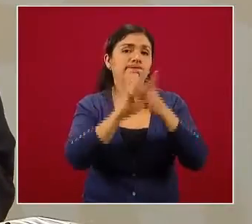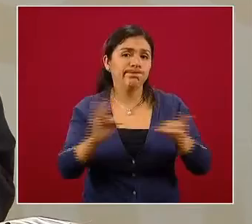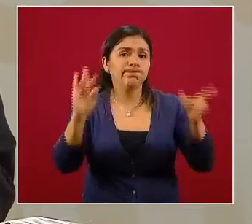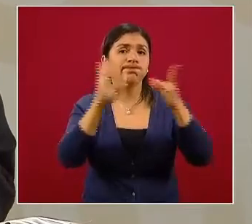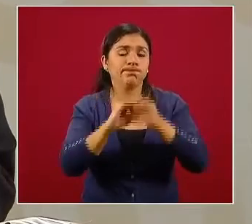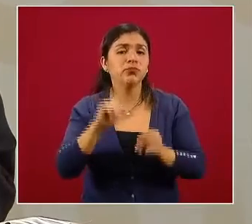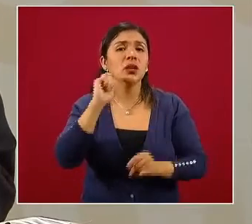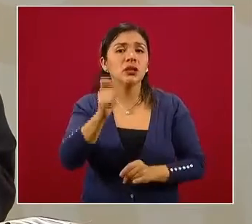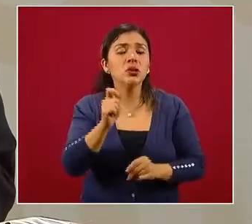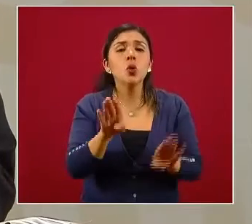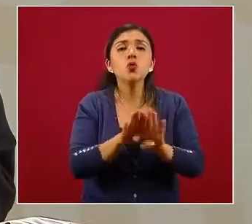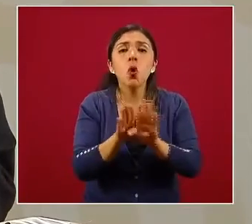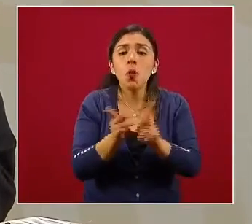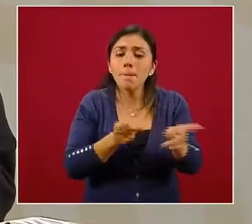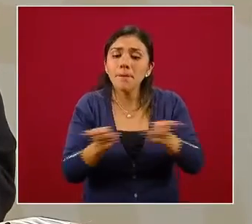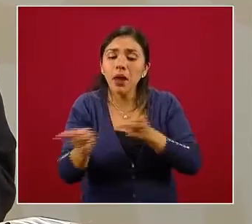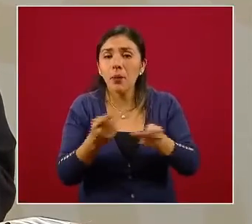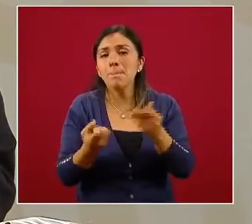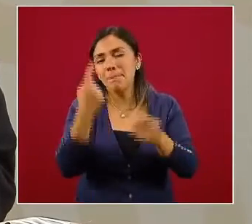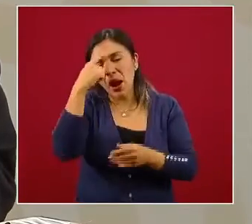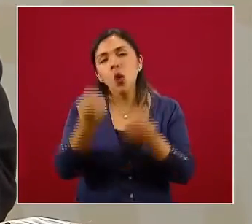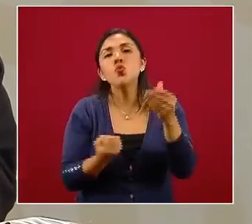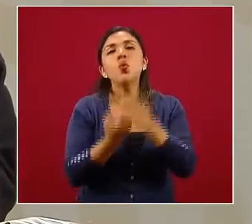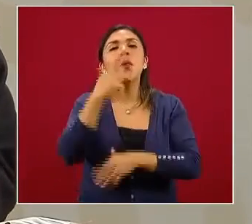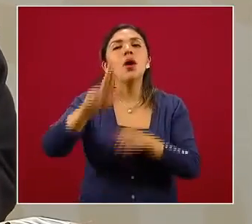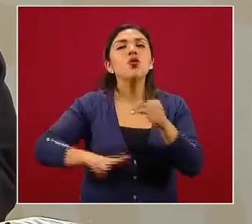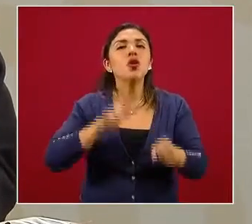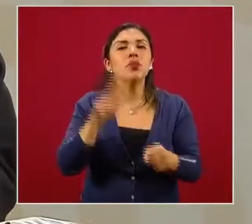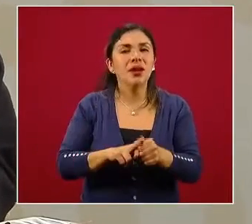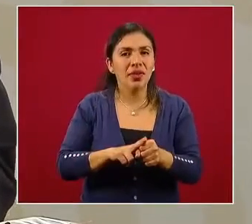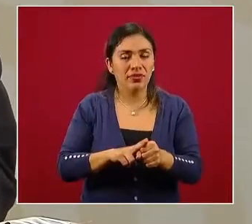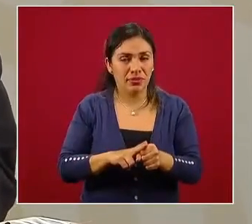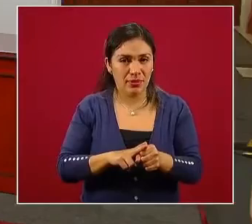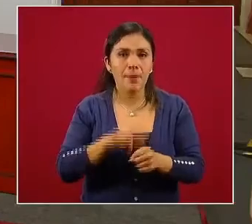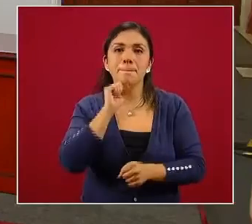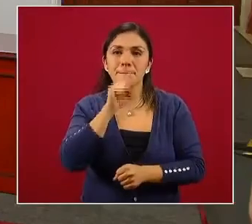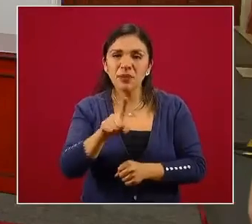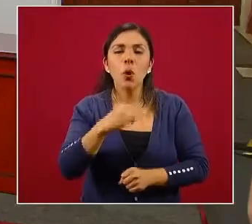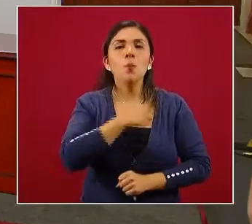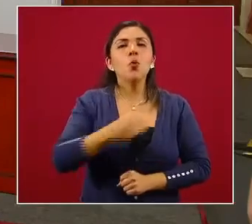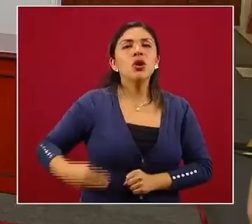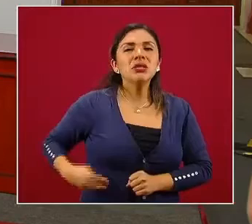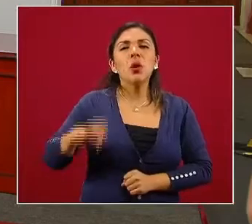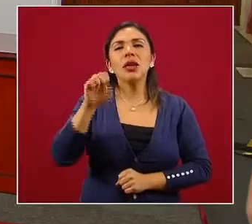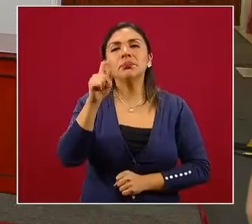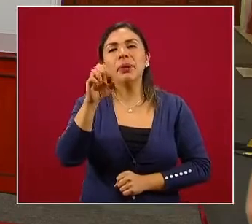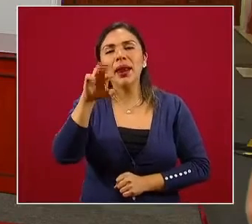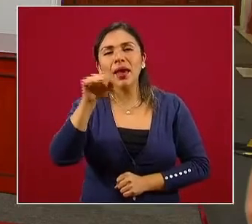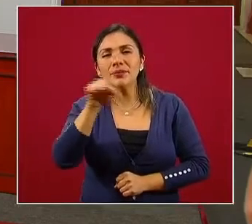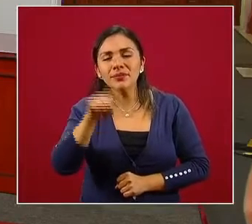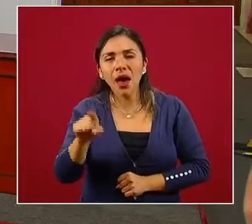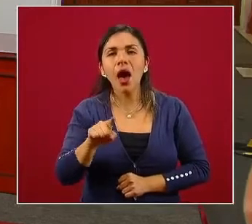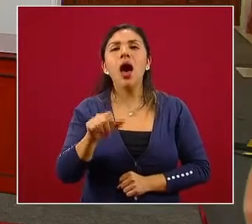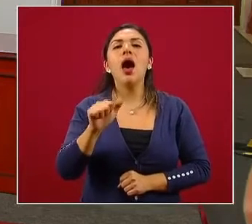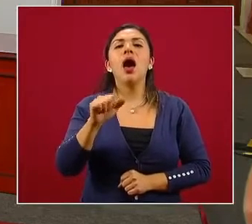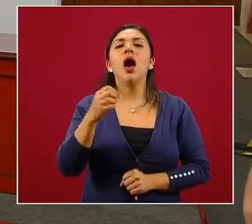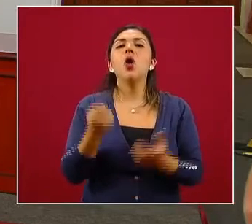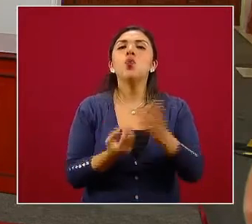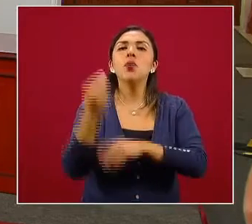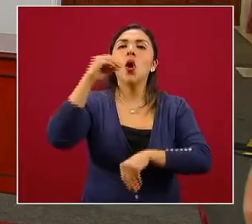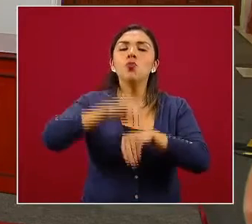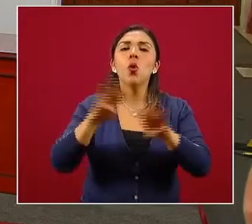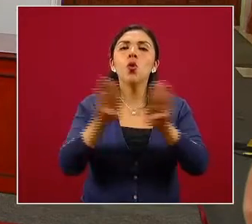generales, todo el plan de la nueva normalidad, en los que está lo de los municipios de Esperanza, lo que está la incorporación de